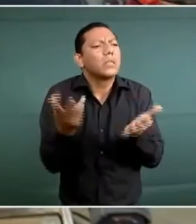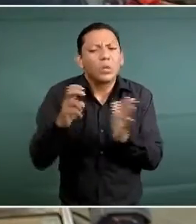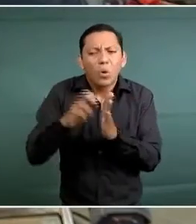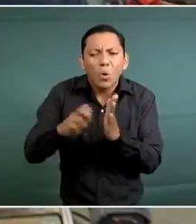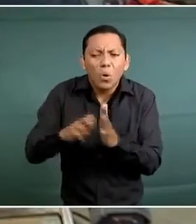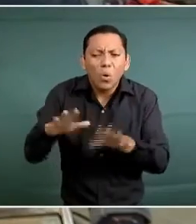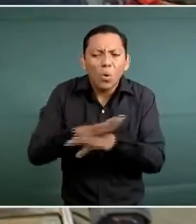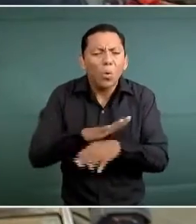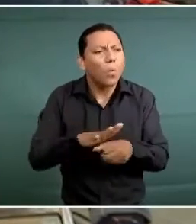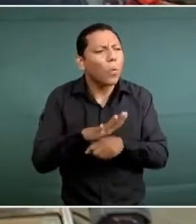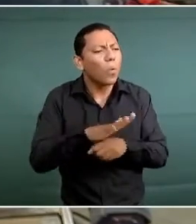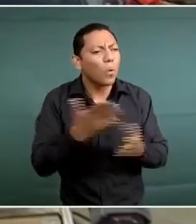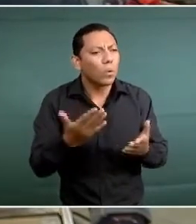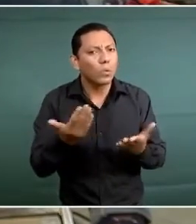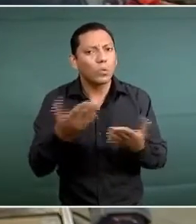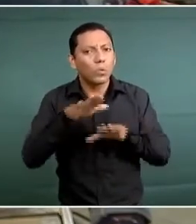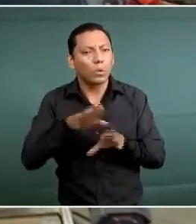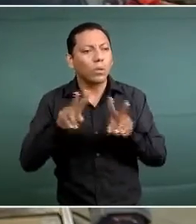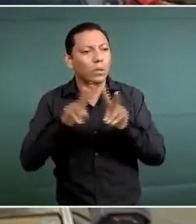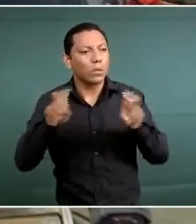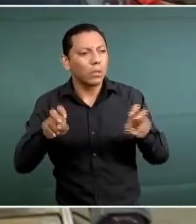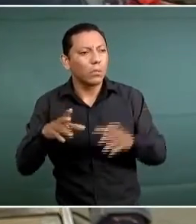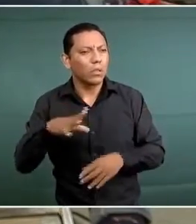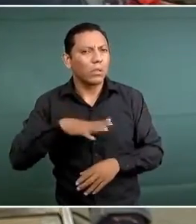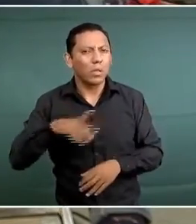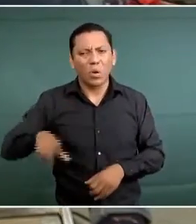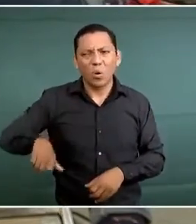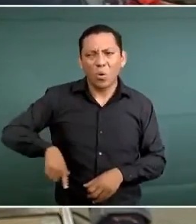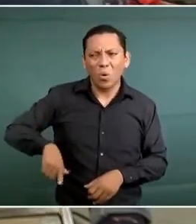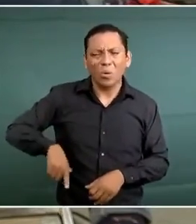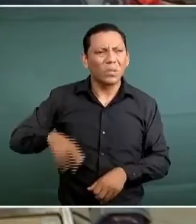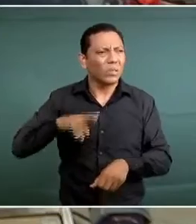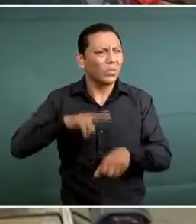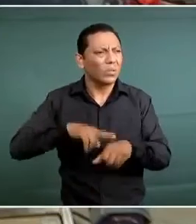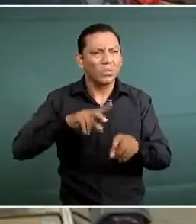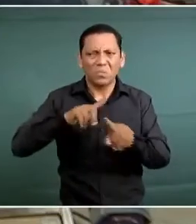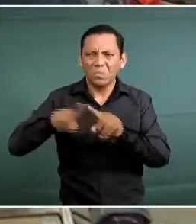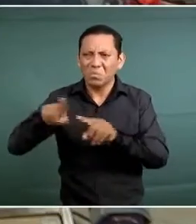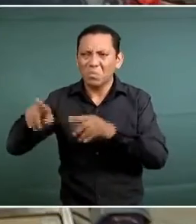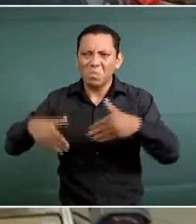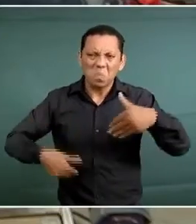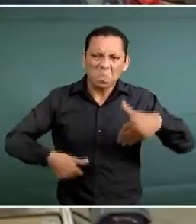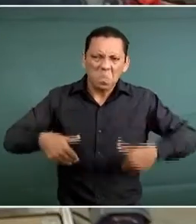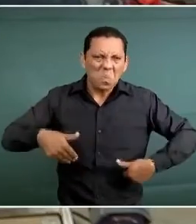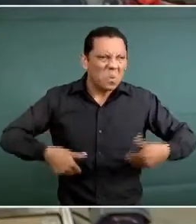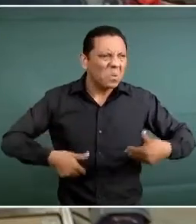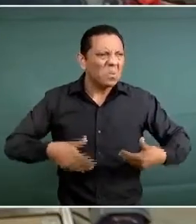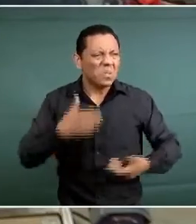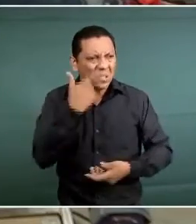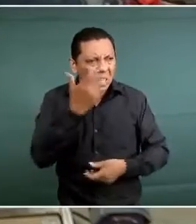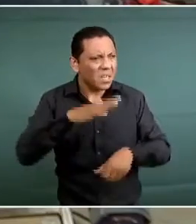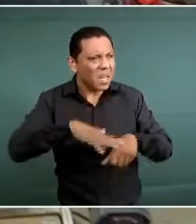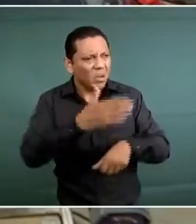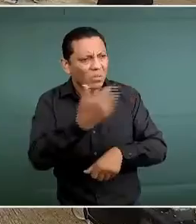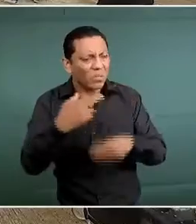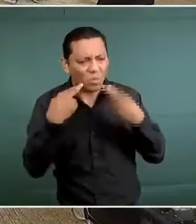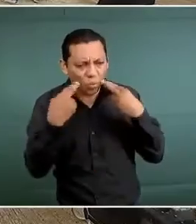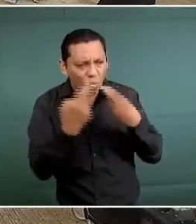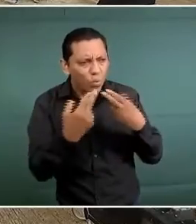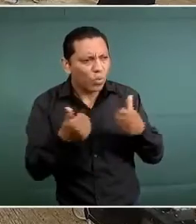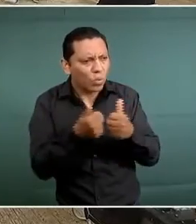y sobre el tema de los reclamos de los gobernadores en un sector de los gobernadores que piden una reunión con usted para